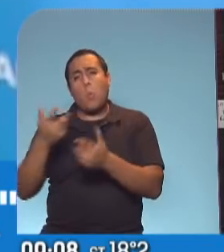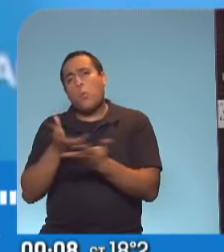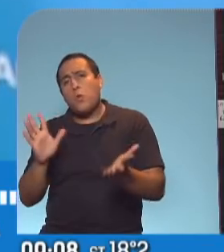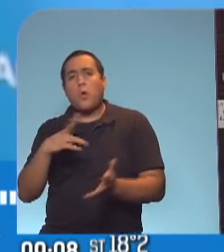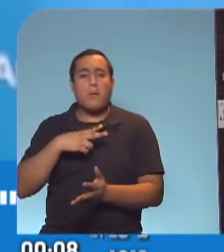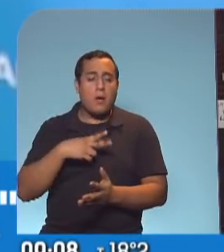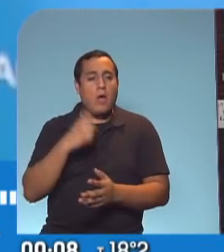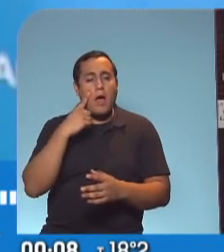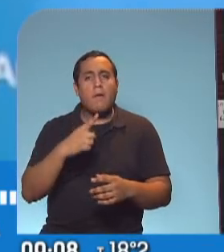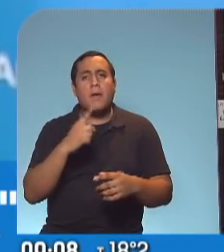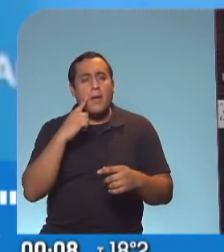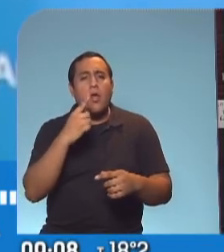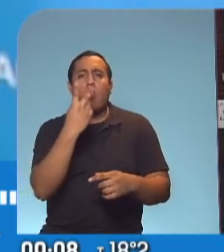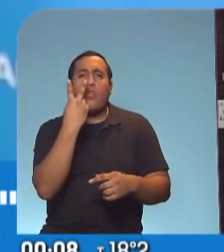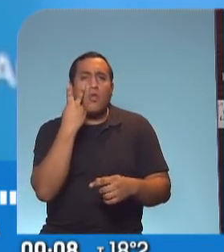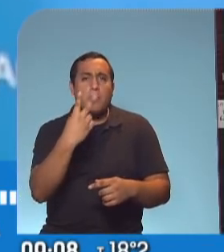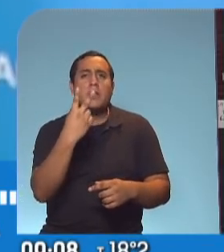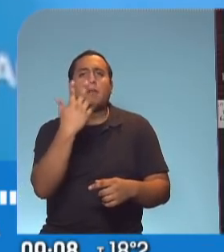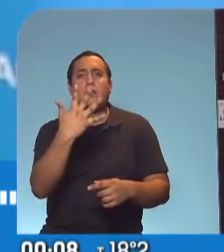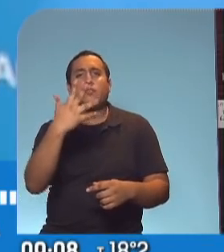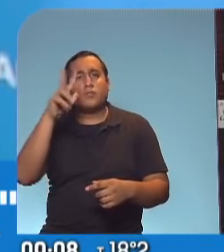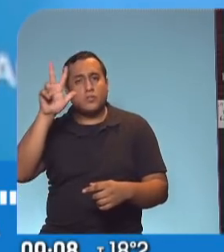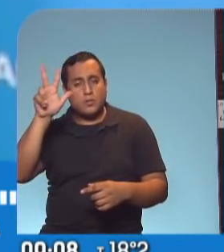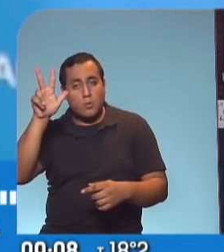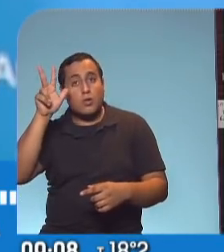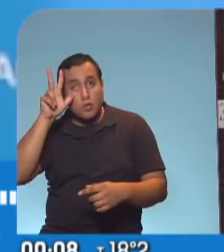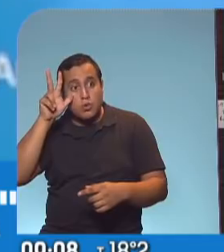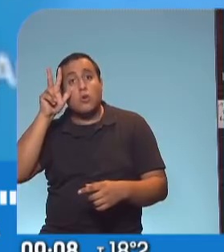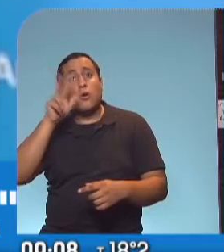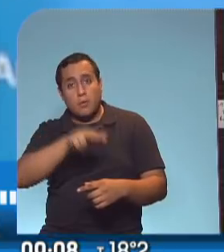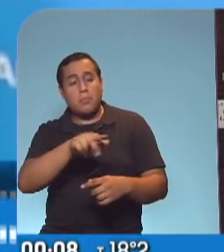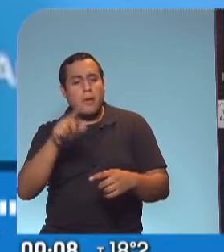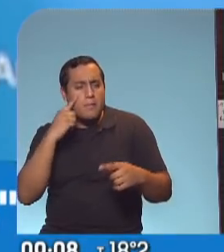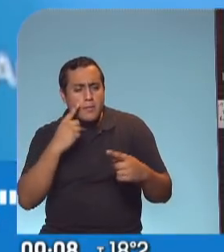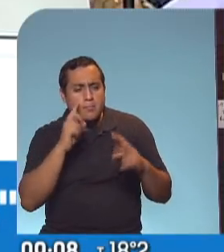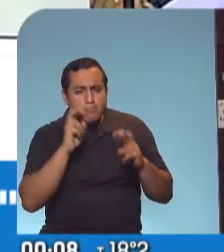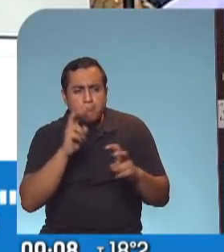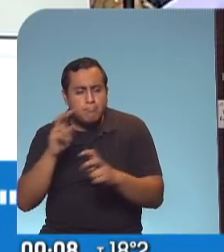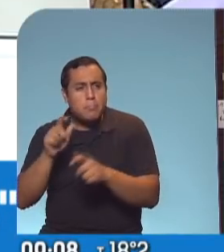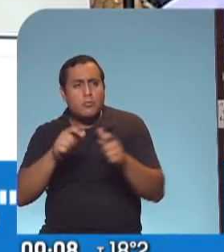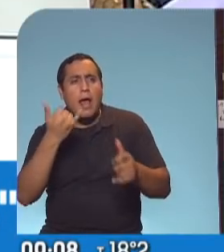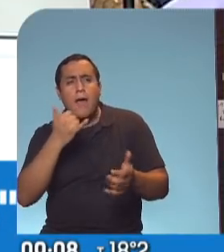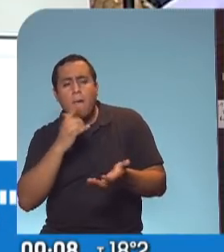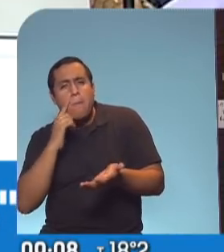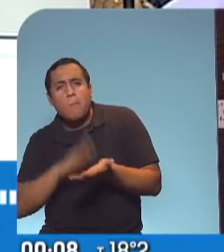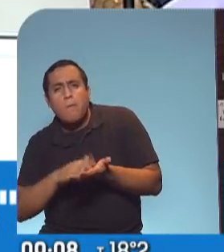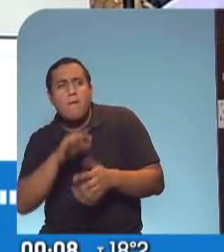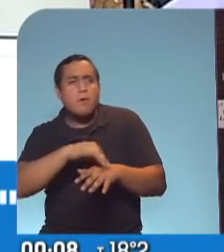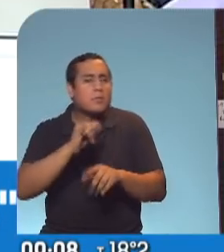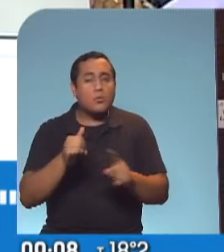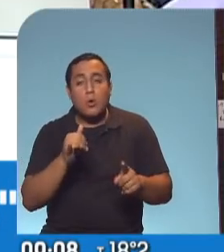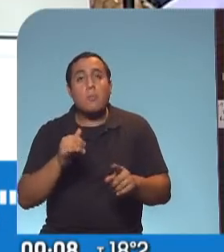realizado 2.558 test diagnósticos por reacción en cadena de polimerasa. Esto nos da una cantidad